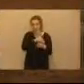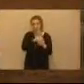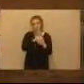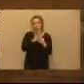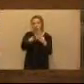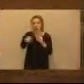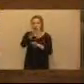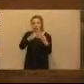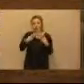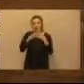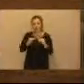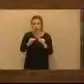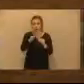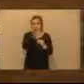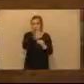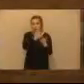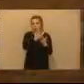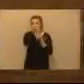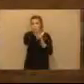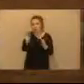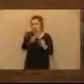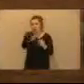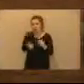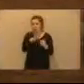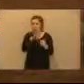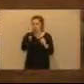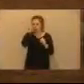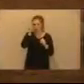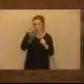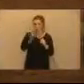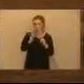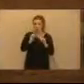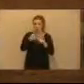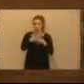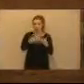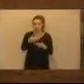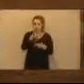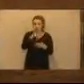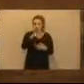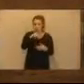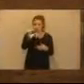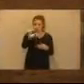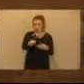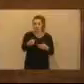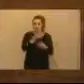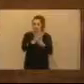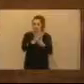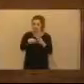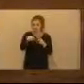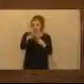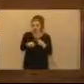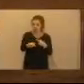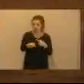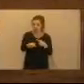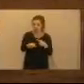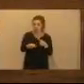años naturales, y por lo tanto creemos que sería muy positivo iniciar el proceso cuanto antes para que de cara al año que viene, de cara al curso que viene, el